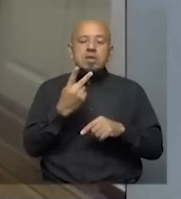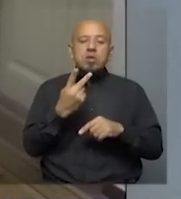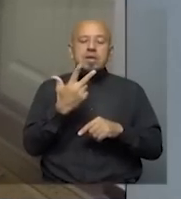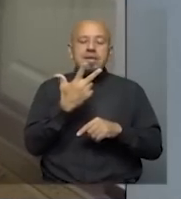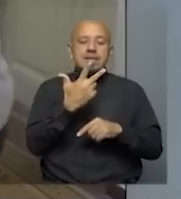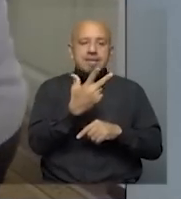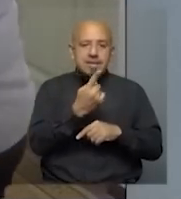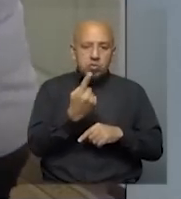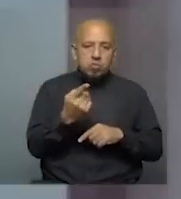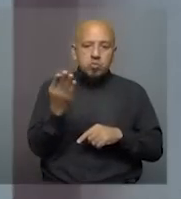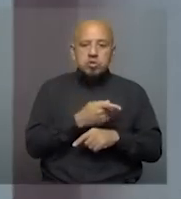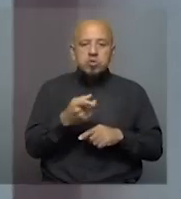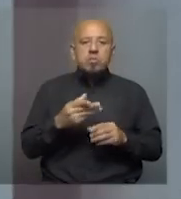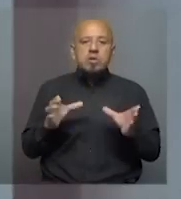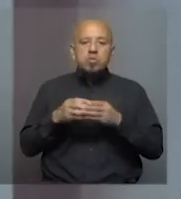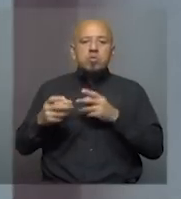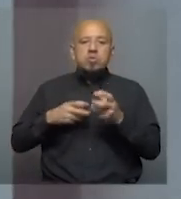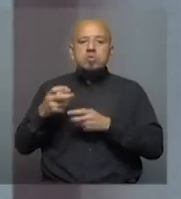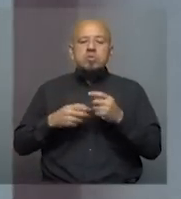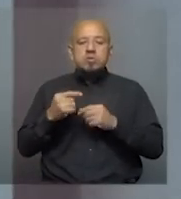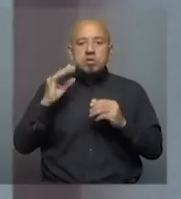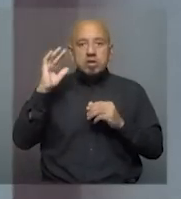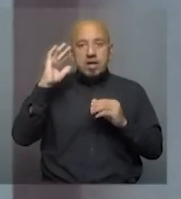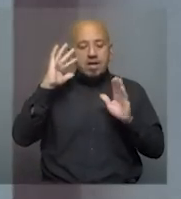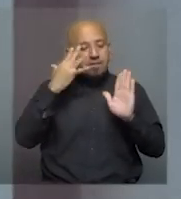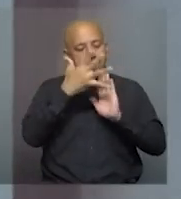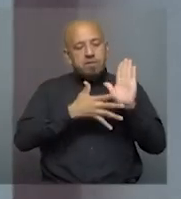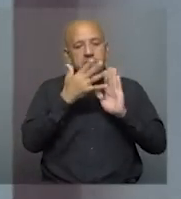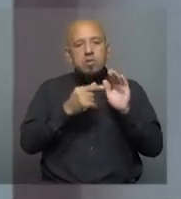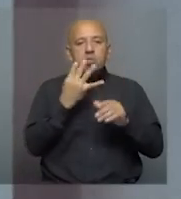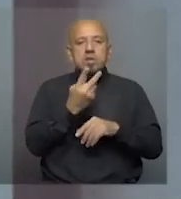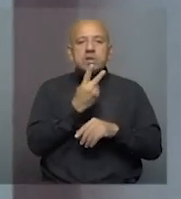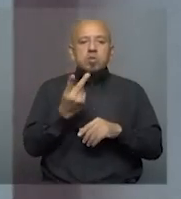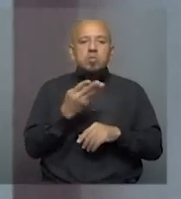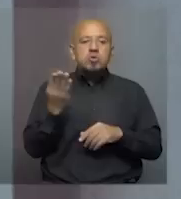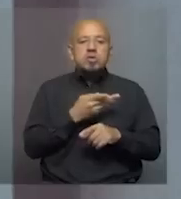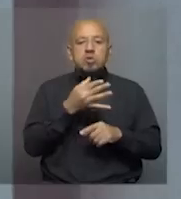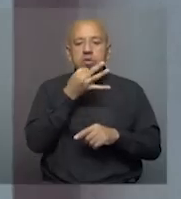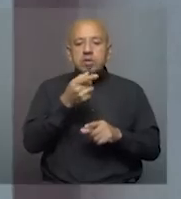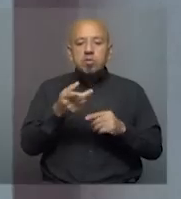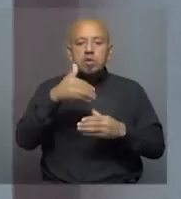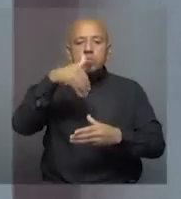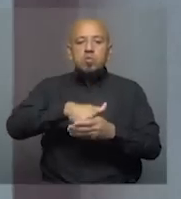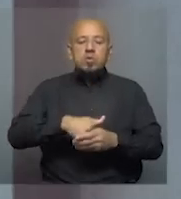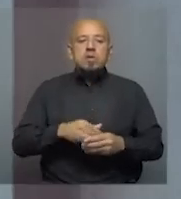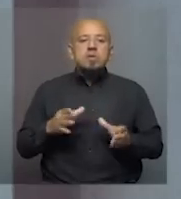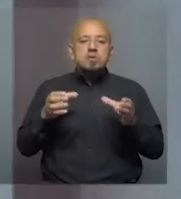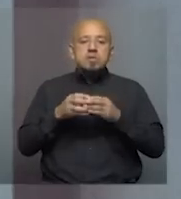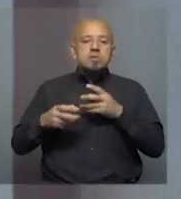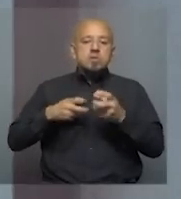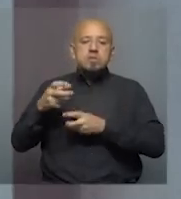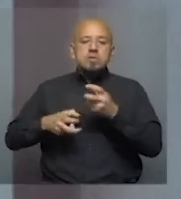31% serían para la coalición. En cambio, en el interior del país, 42% de los consultados dijo que votaría a la coalición de gobierno